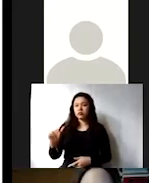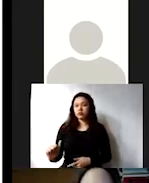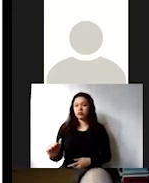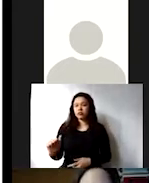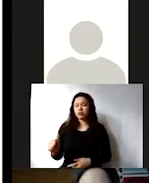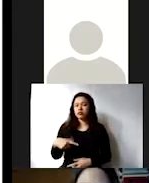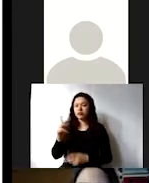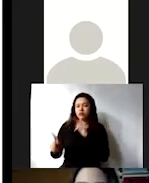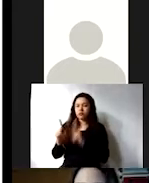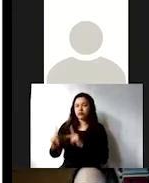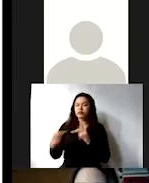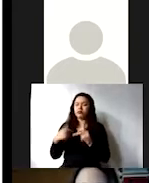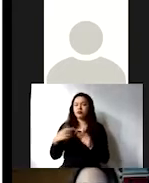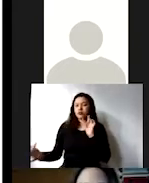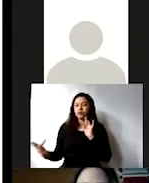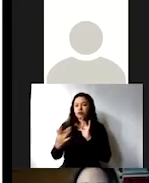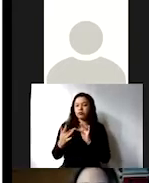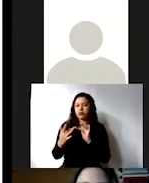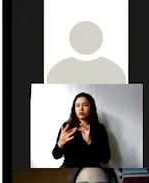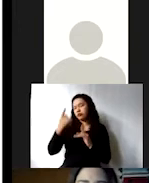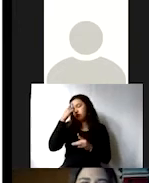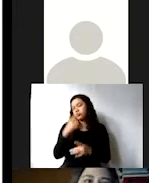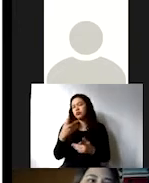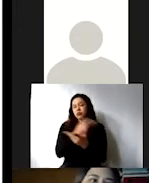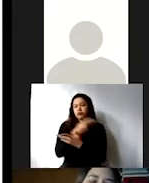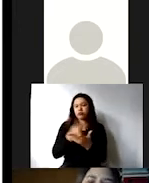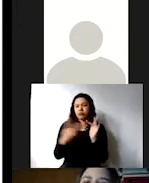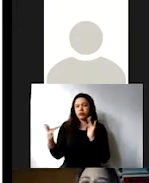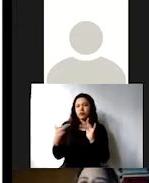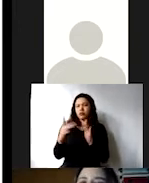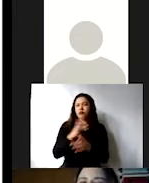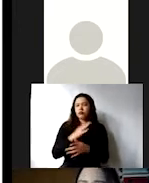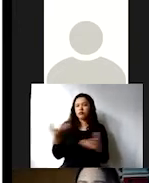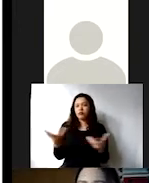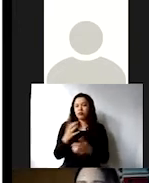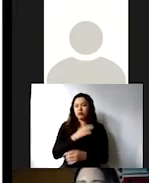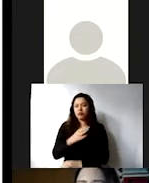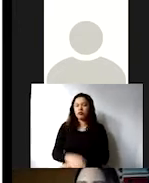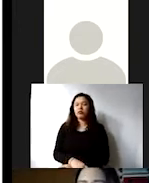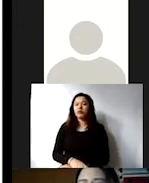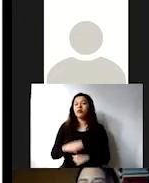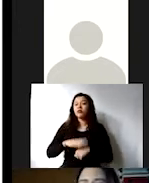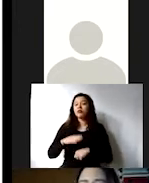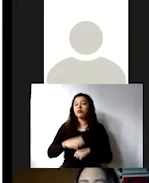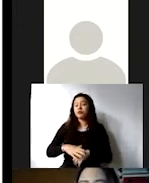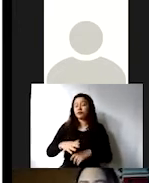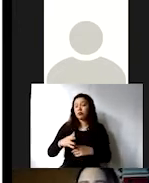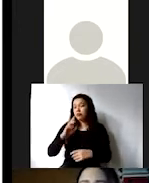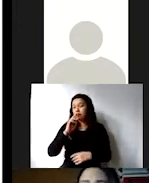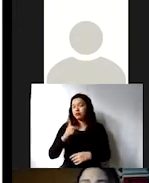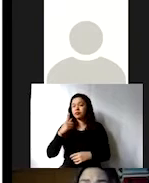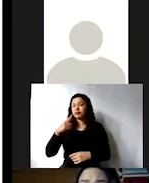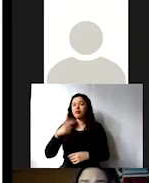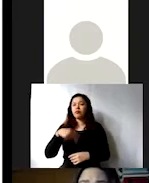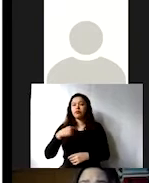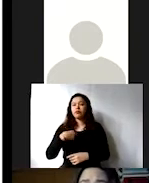hizo pues el favor de conectarme con ustedes para hacer este programa, es que lo más conveniente para ustedes va a ser que les entregue